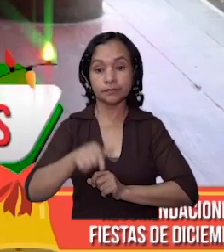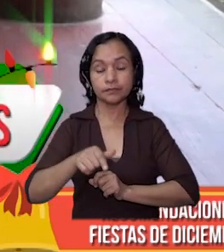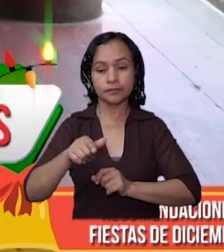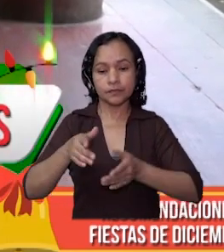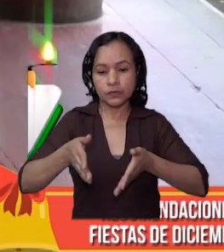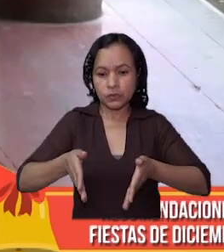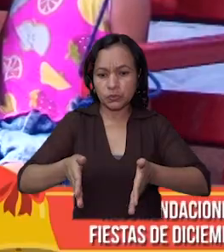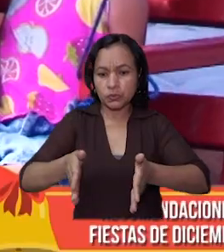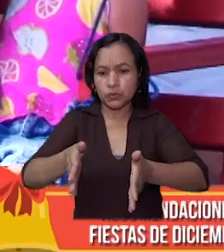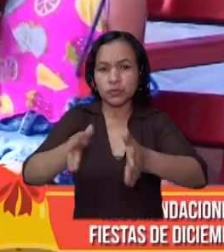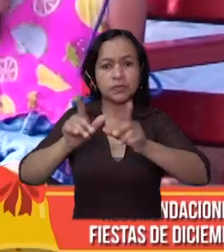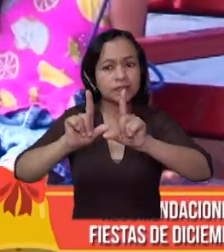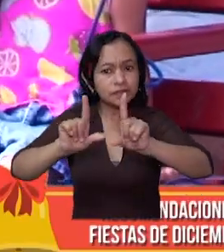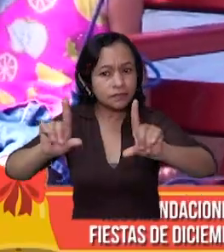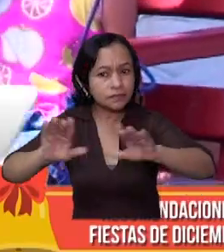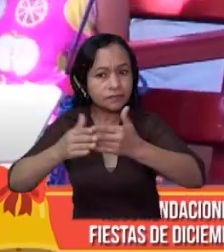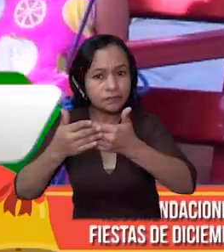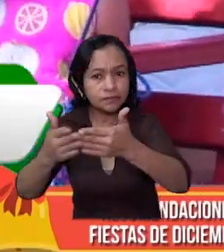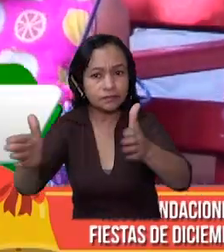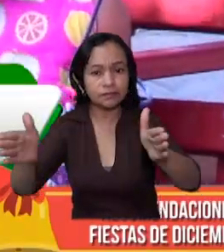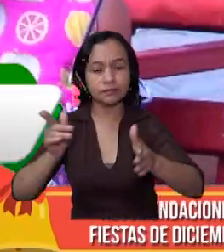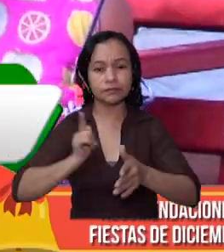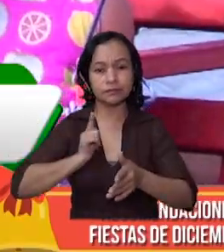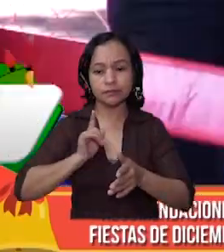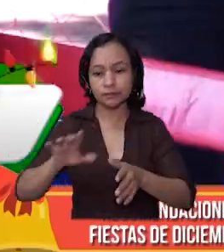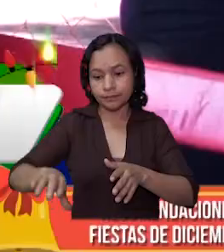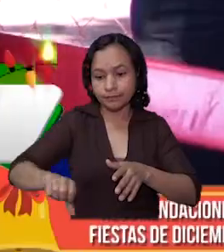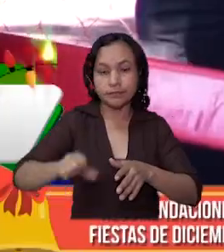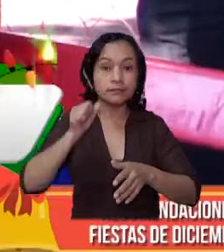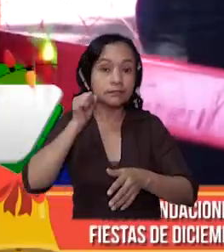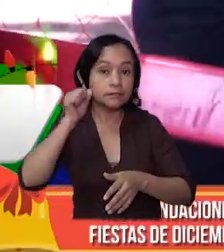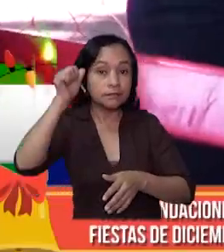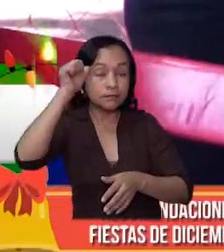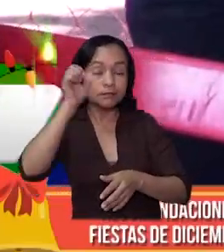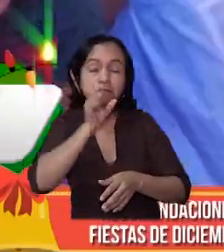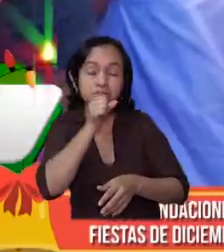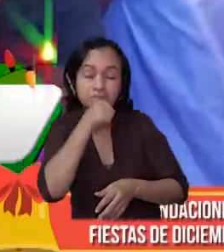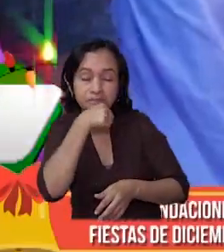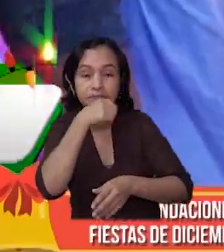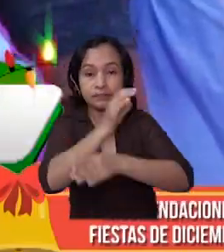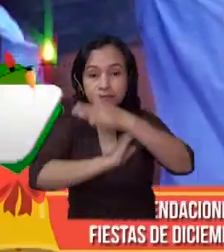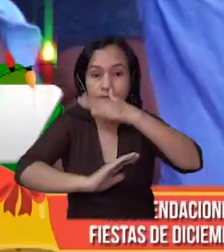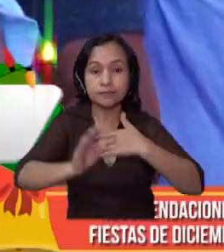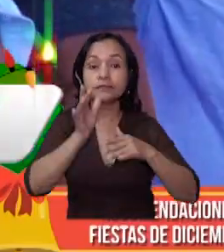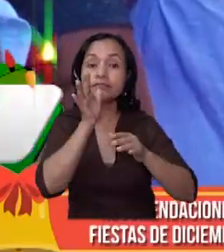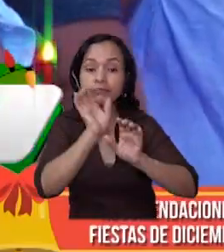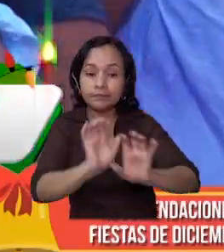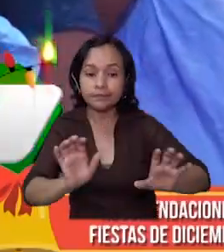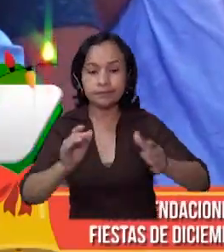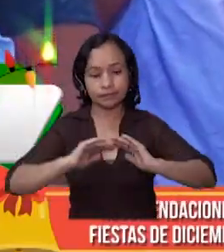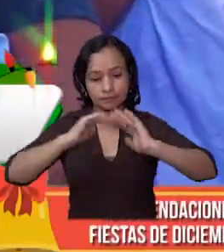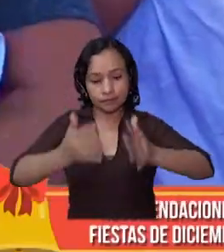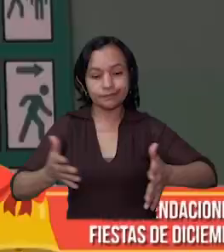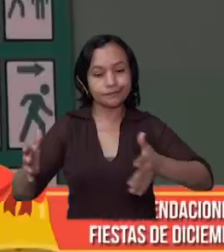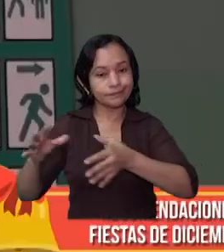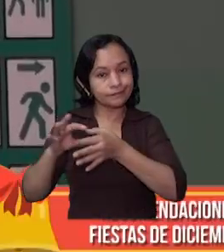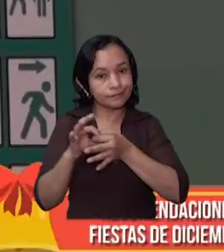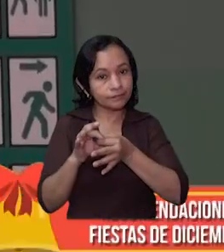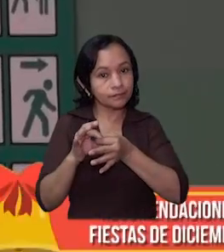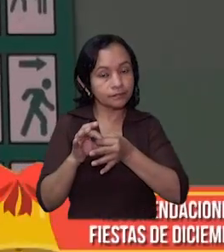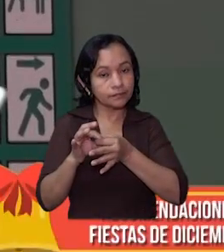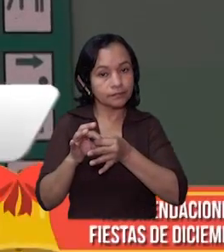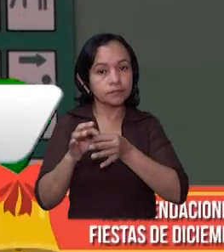los pasillos. Mantengamos a nuestro alcance a niños, adultos mayores, personas con discapacidad o mujeres embarazadas.